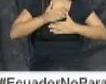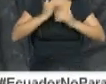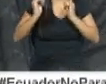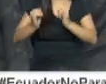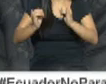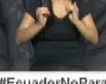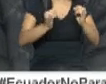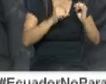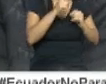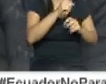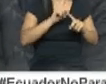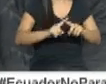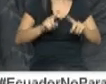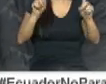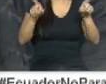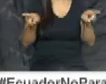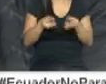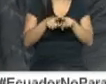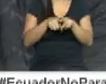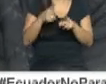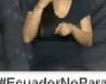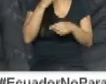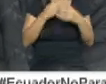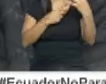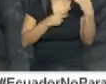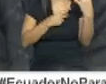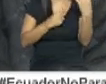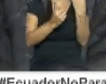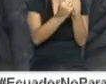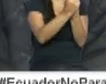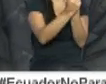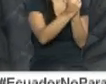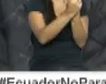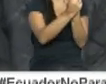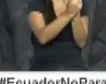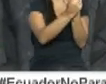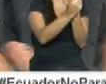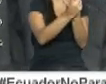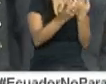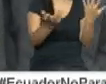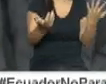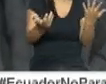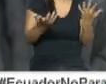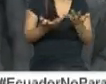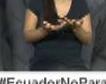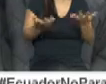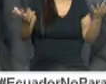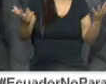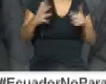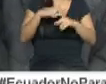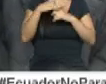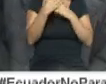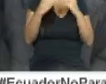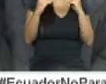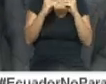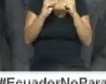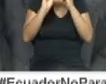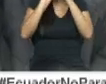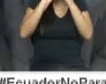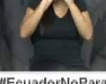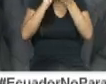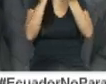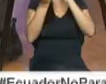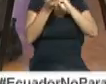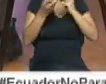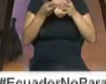de, no recuerdo, de 4-1 lo que aportaron, ¿no? Frente a lo que reciben, etcétera. Una serie de situaciones que deben ser un poco corregidos y eso para